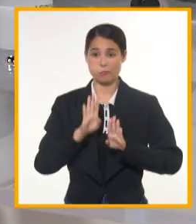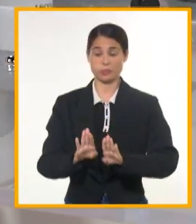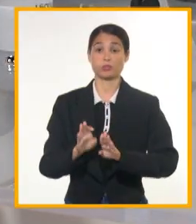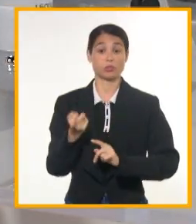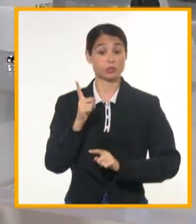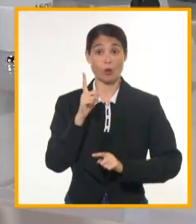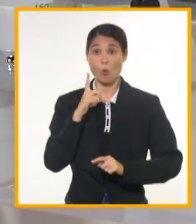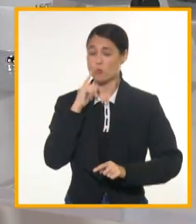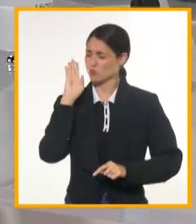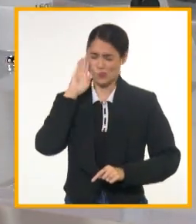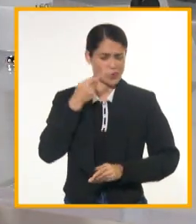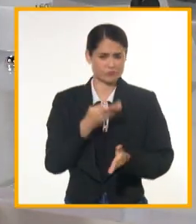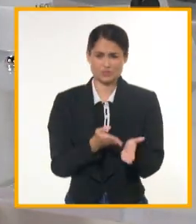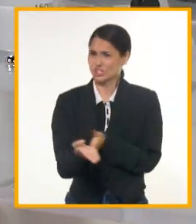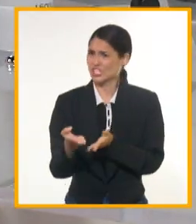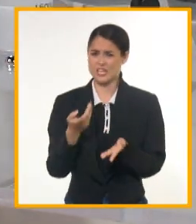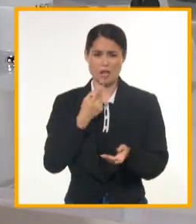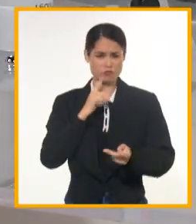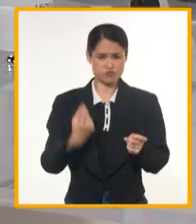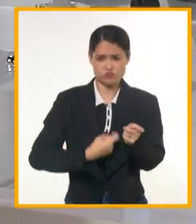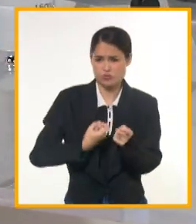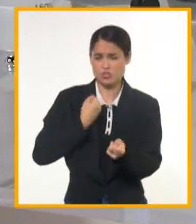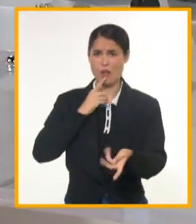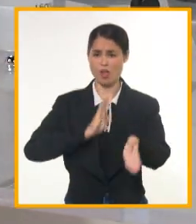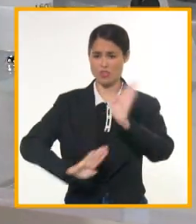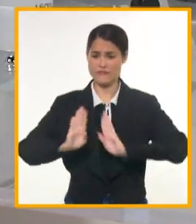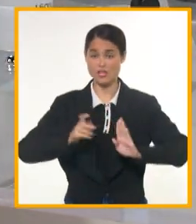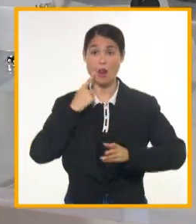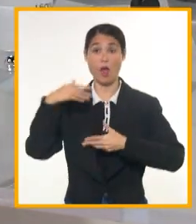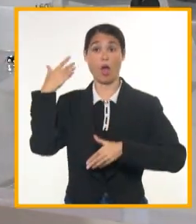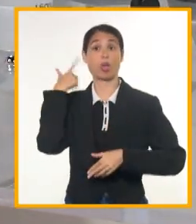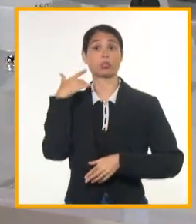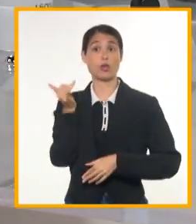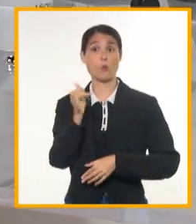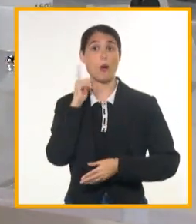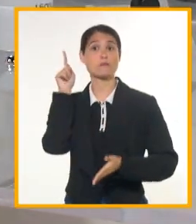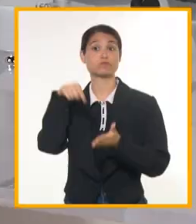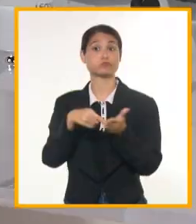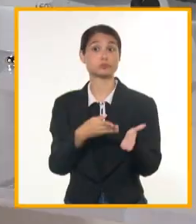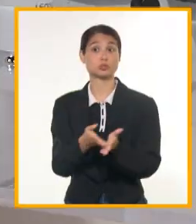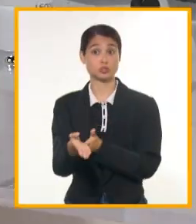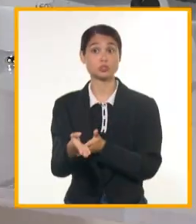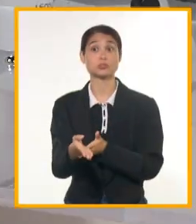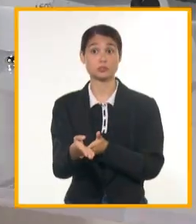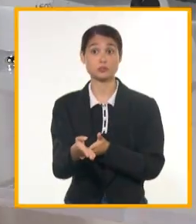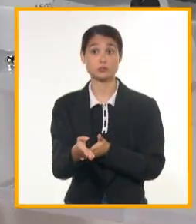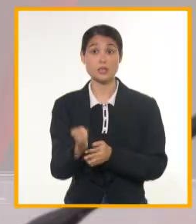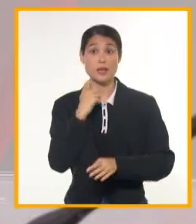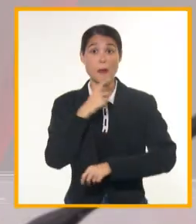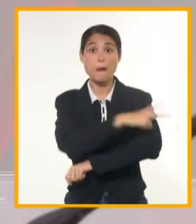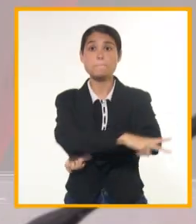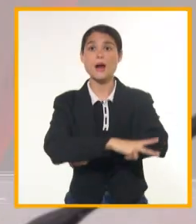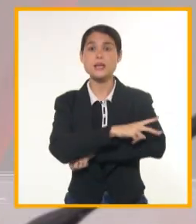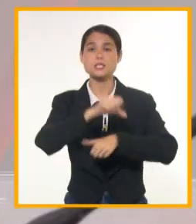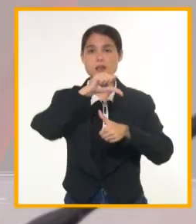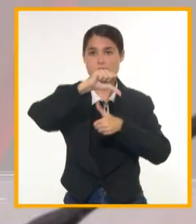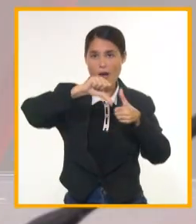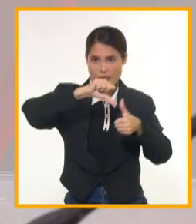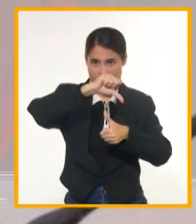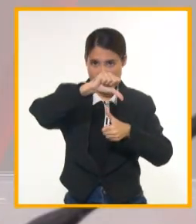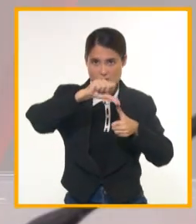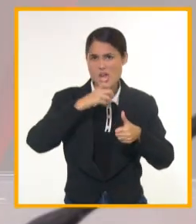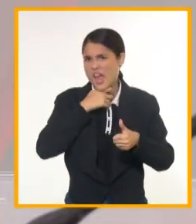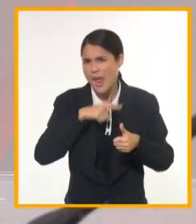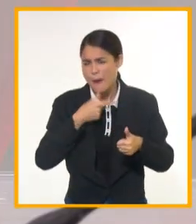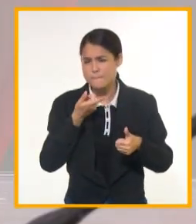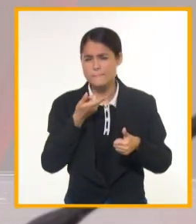históricamente, no sé si concuerdas conmigo, el tema de las relaciones con Cuba, la justicia. Es una posición coherente con la que ha mantenido el